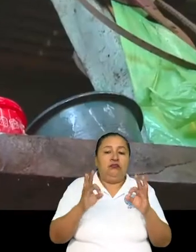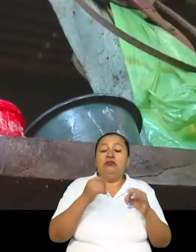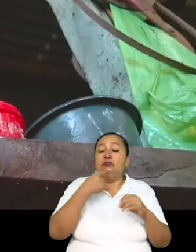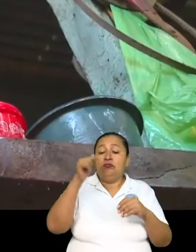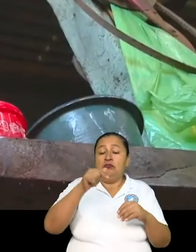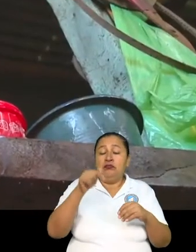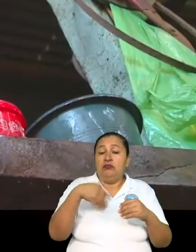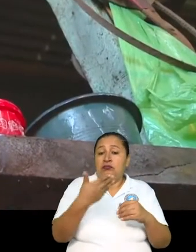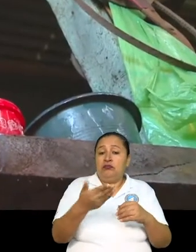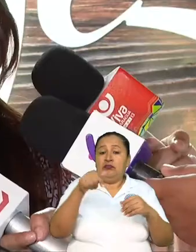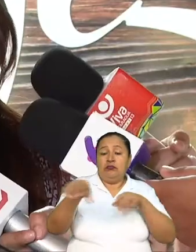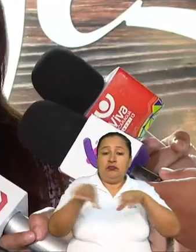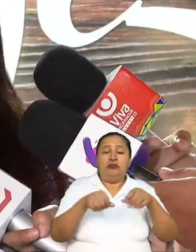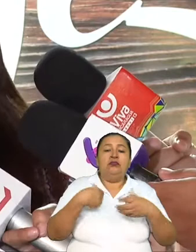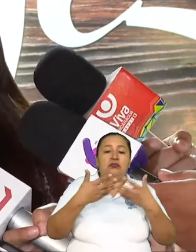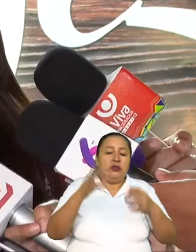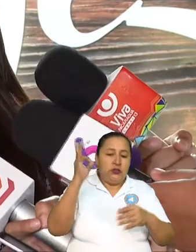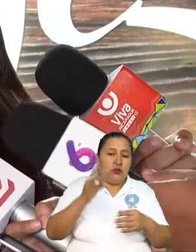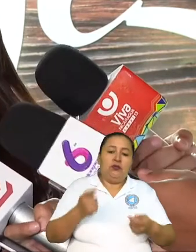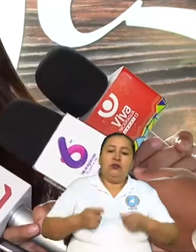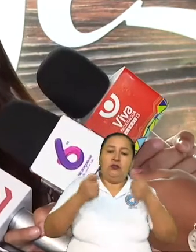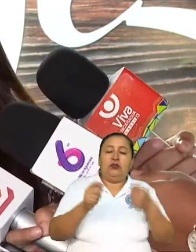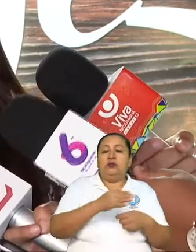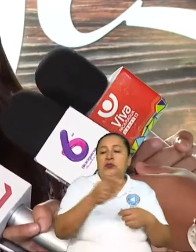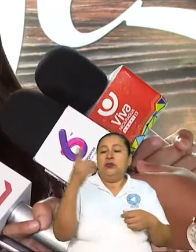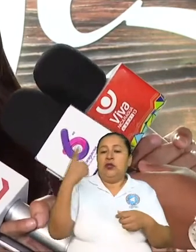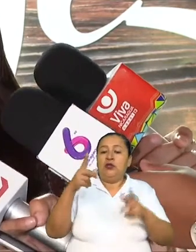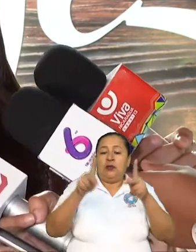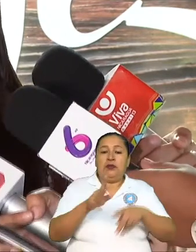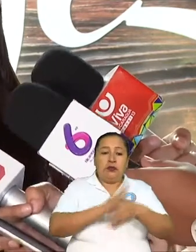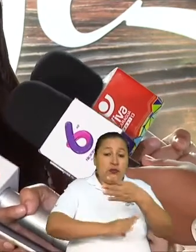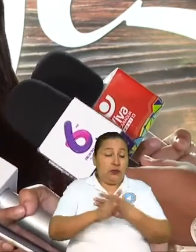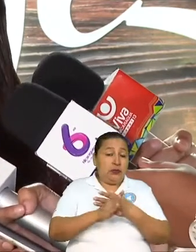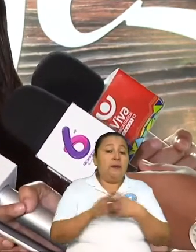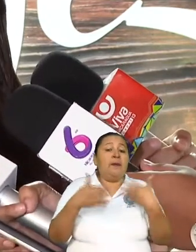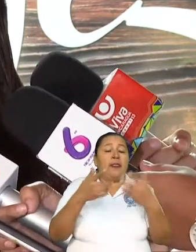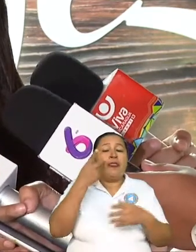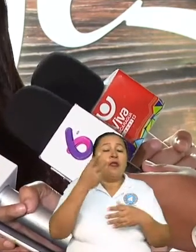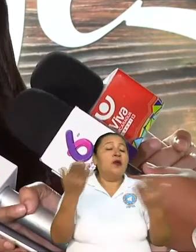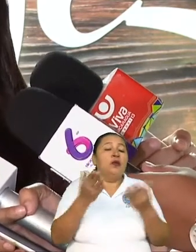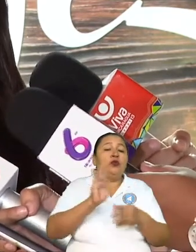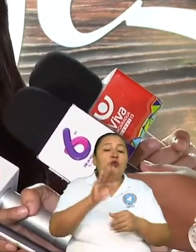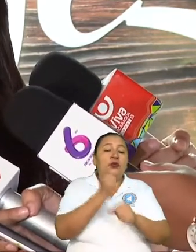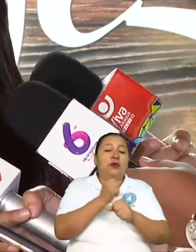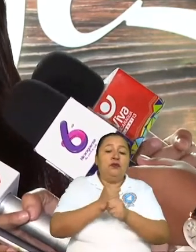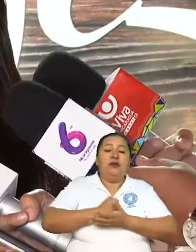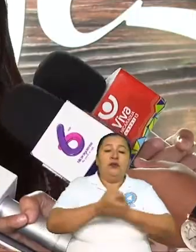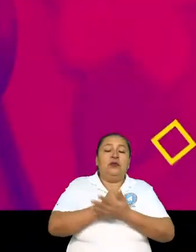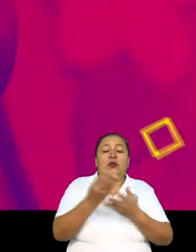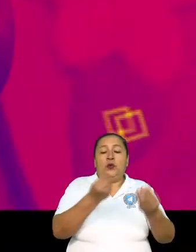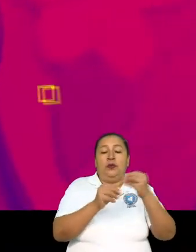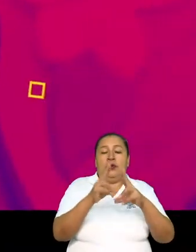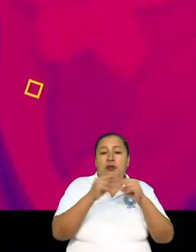con este evento estamos por supuesto restituyendo, ¿verdad?, los derechos de las personas con discapacidad y viendo cómo su trabajo aporta realmente a la economía